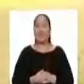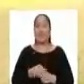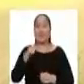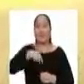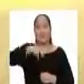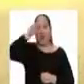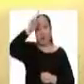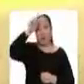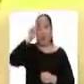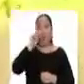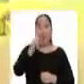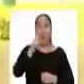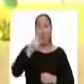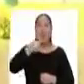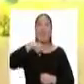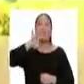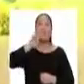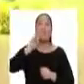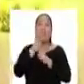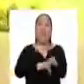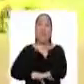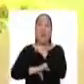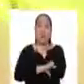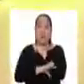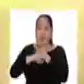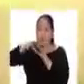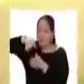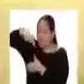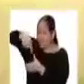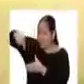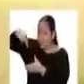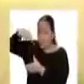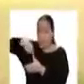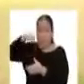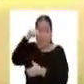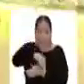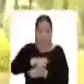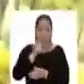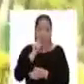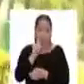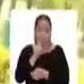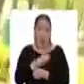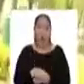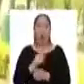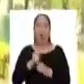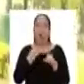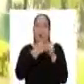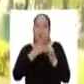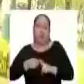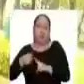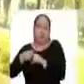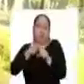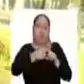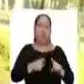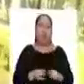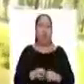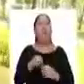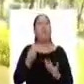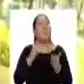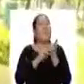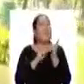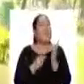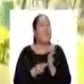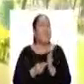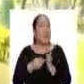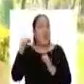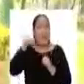uno de los 17 países con mayor diversidad de todo el mundo. Pero ¿qué les quiero decir con esto? Es que nuestro territorio alberga la mayor cantidad